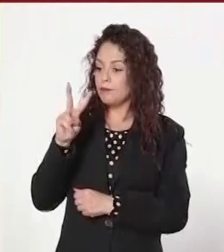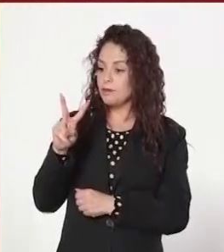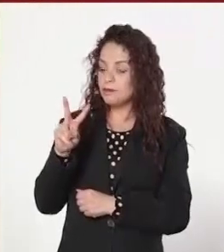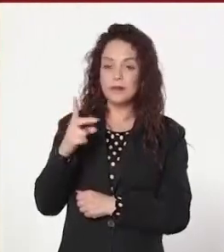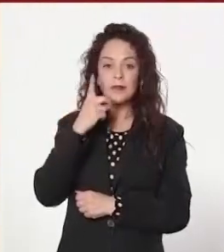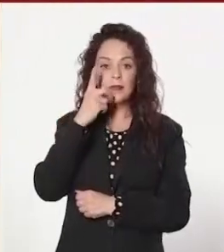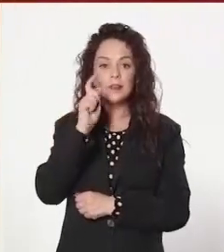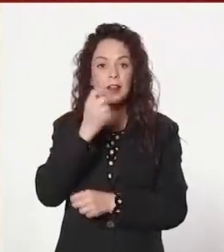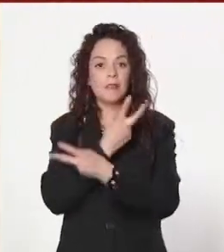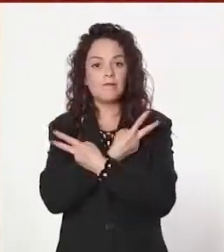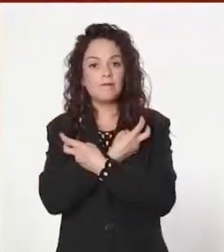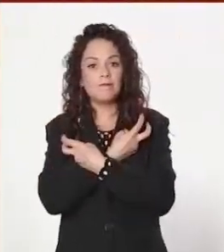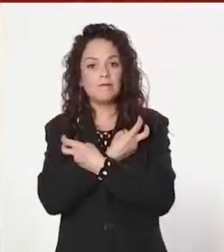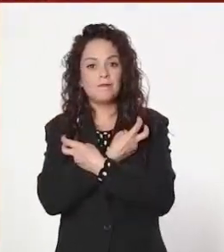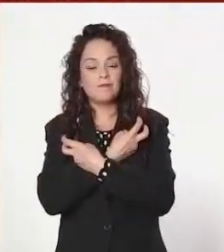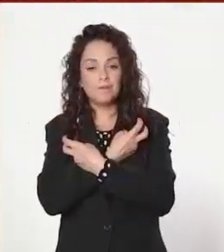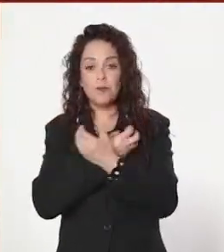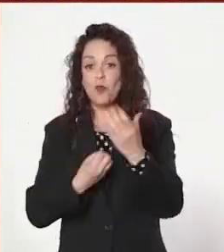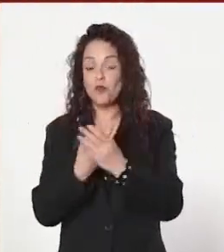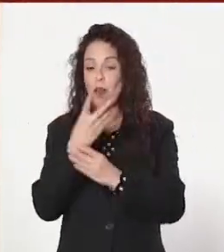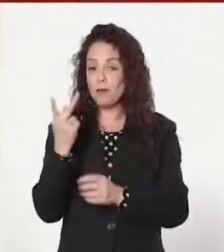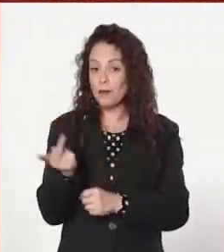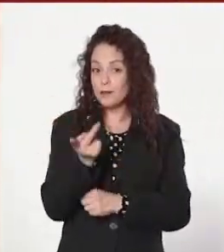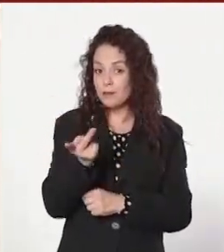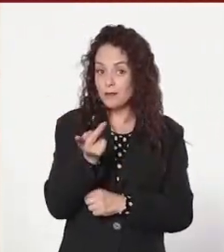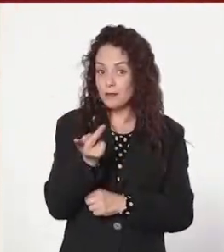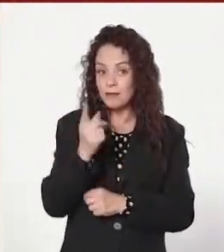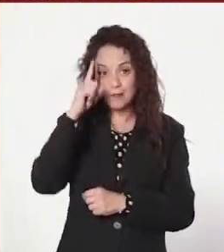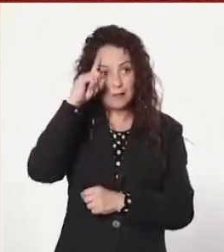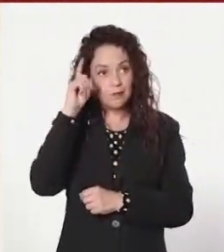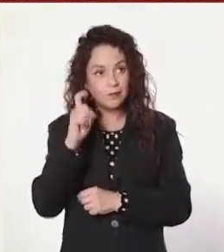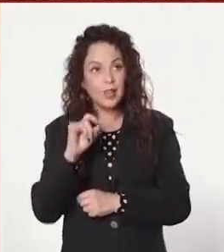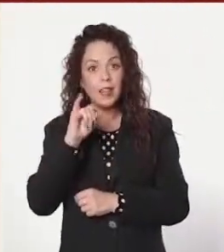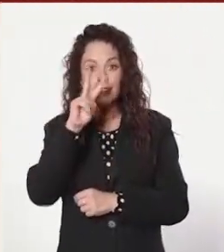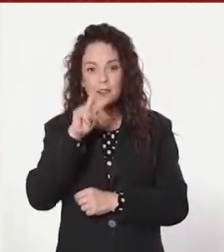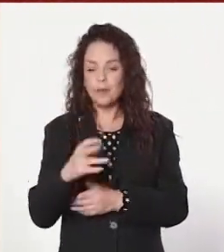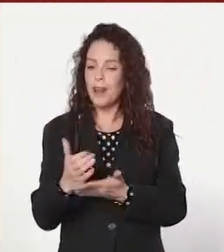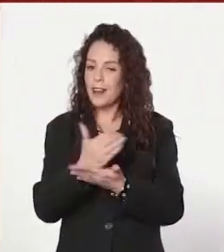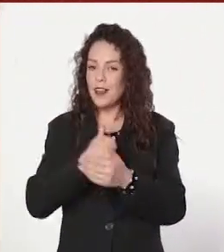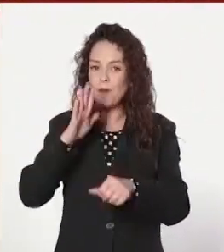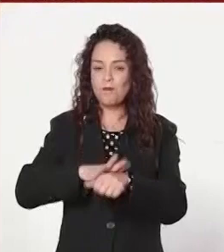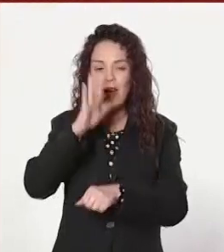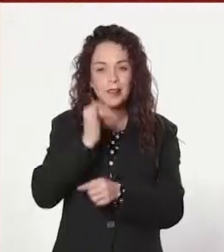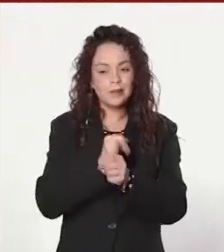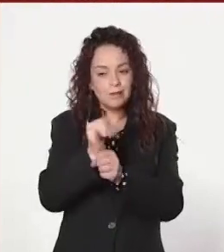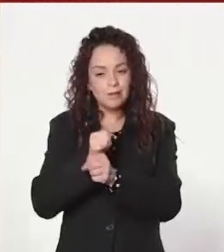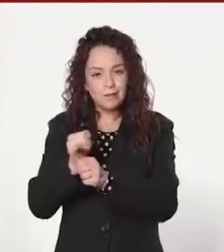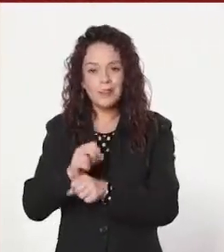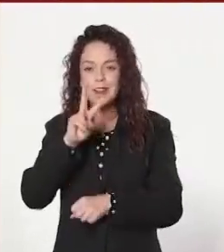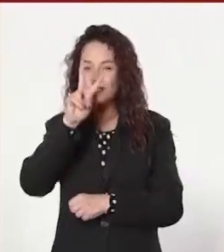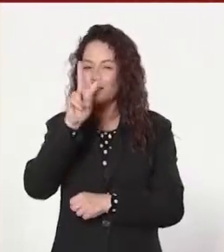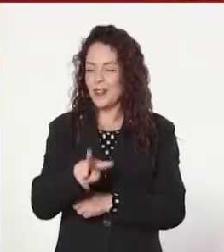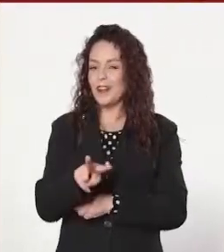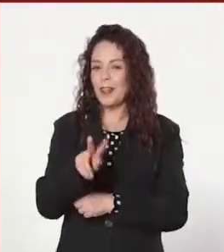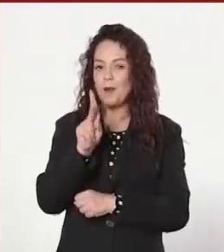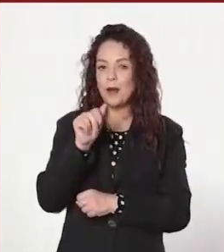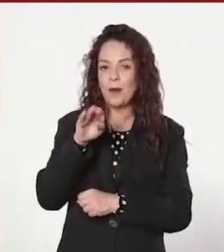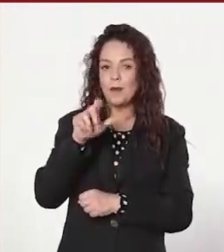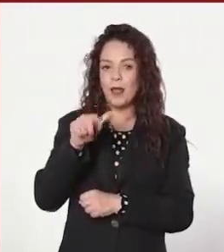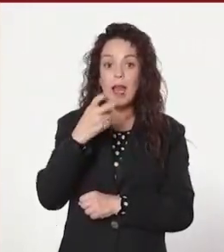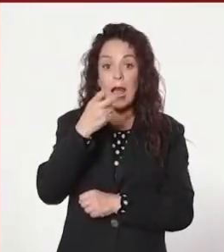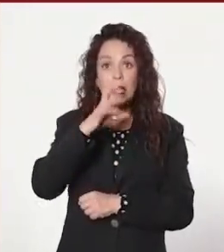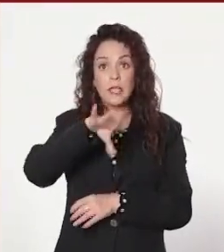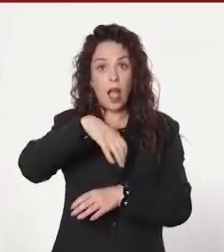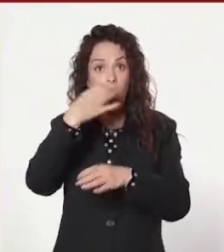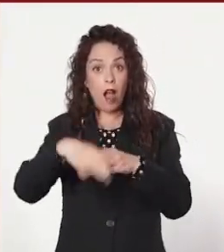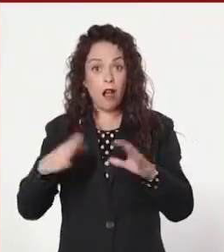nuestra calavera, curiosos, con nuevas preguntas y no lo dudo, con ganas de investigar. Efectivamente, Pamela, la curiosidad no morirá ni en